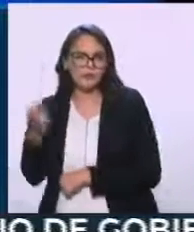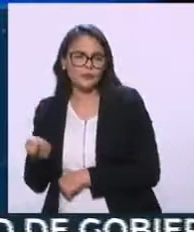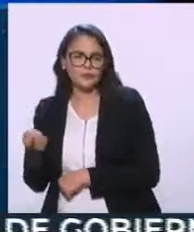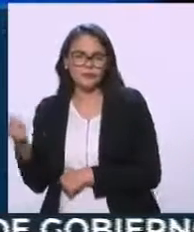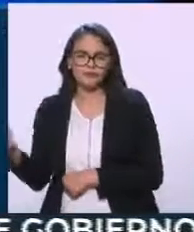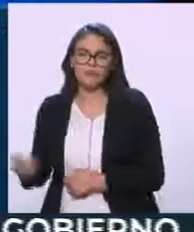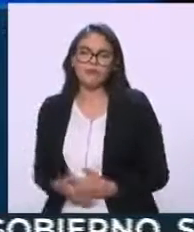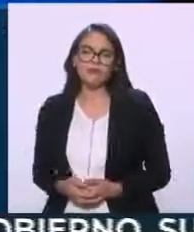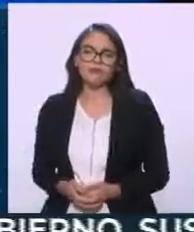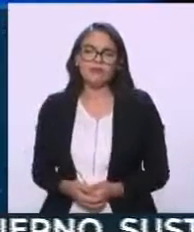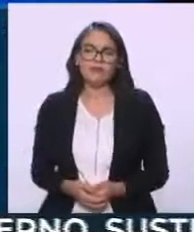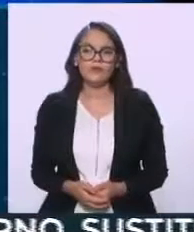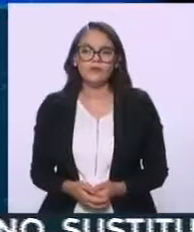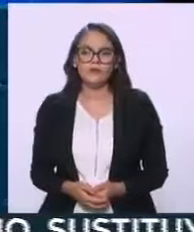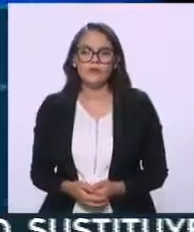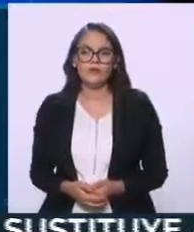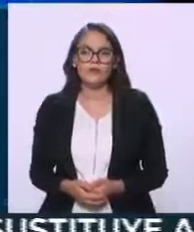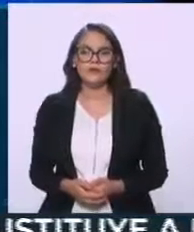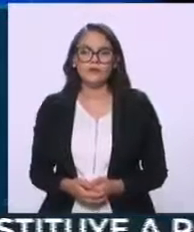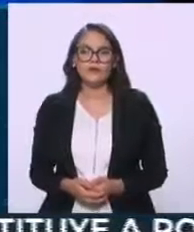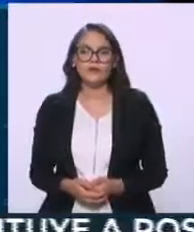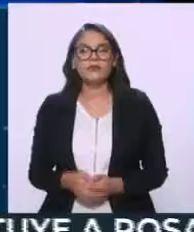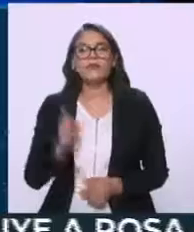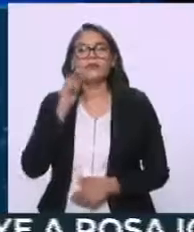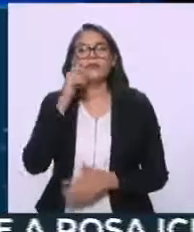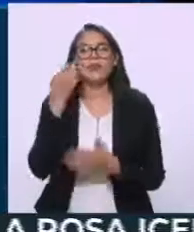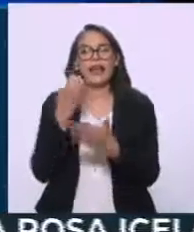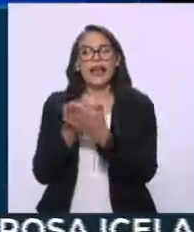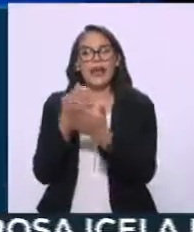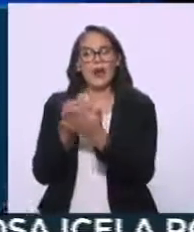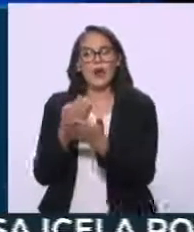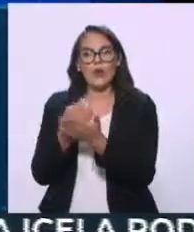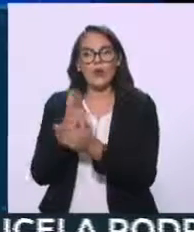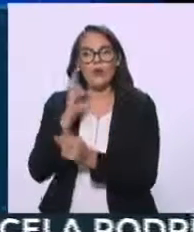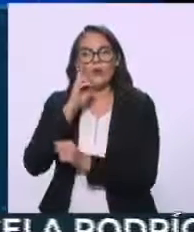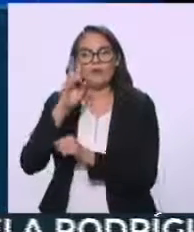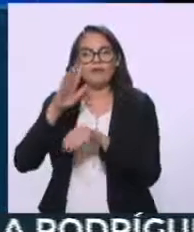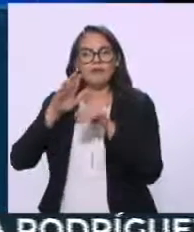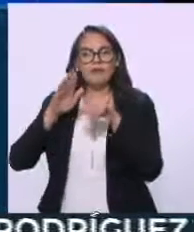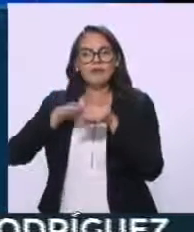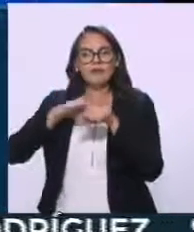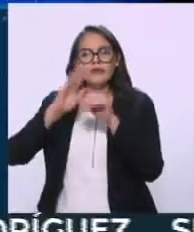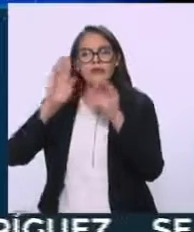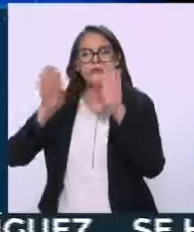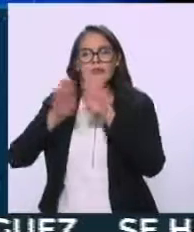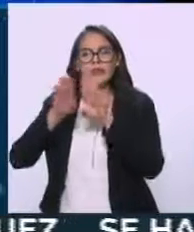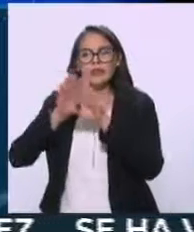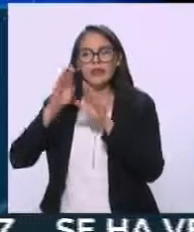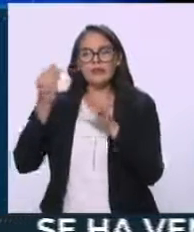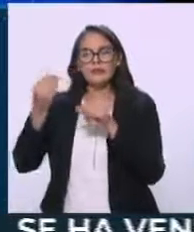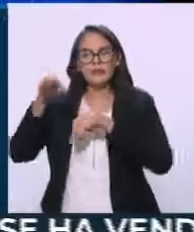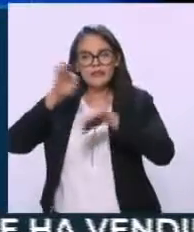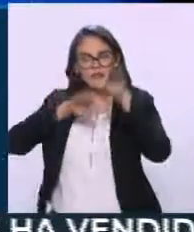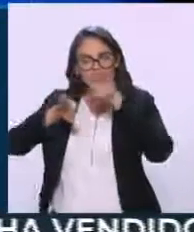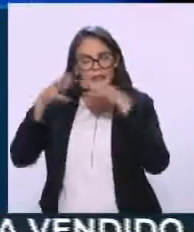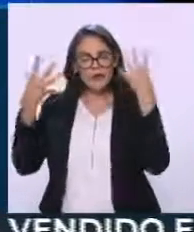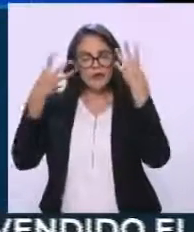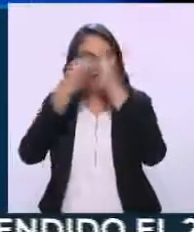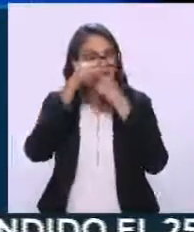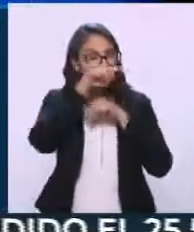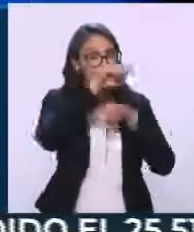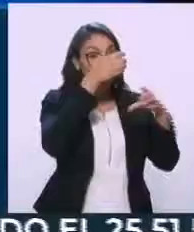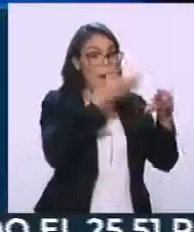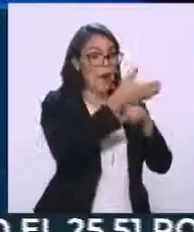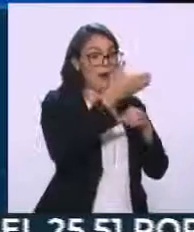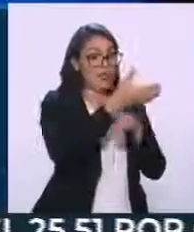plantea que la economía está más centrada en el tipo de empleos que tienen que ver con comercio,